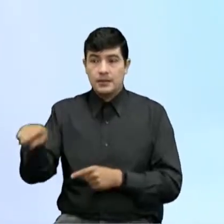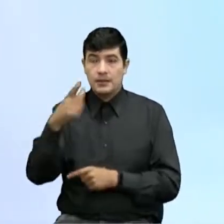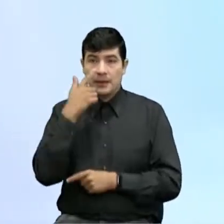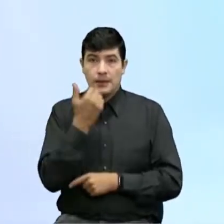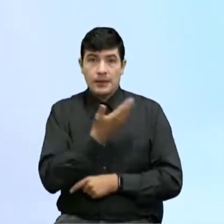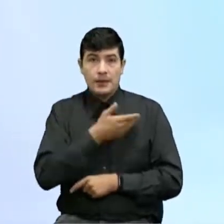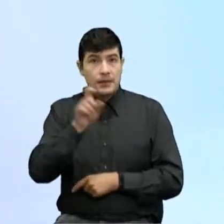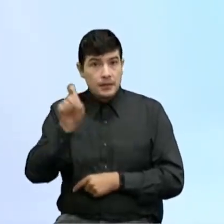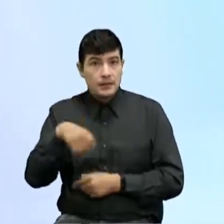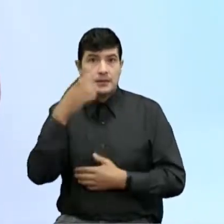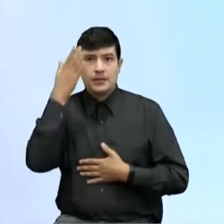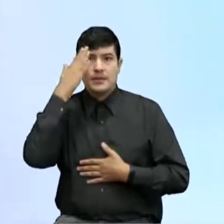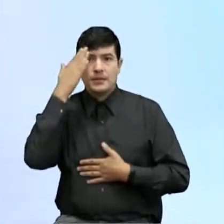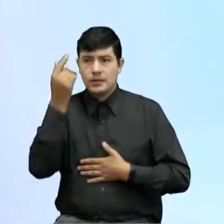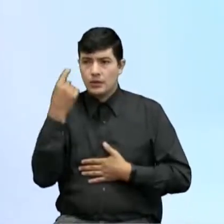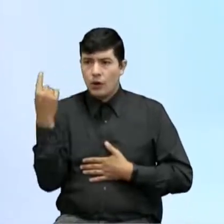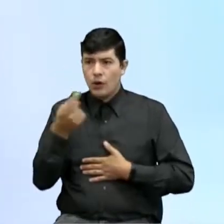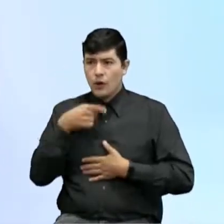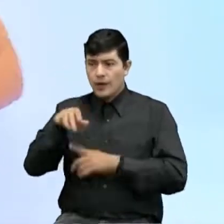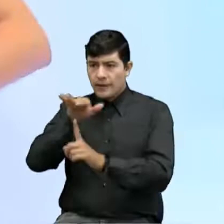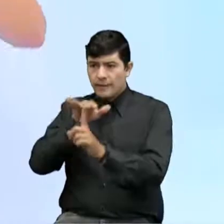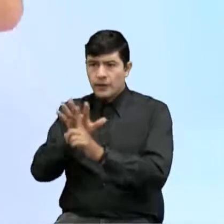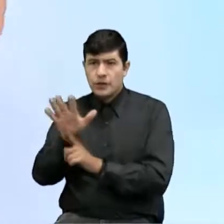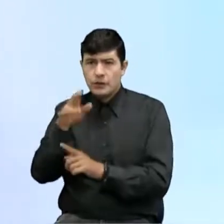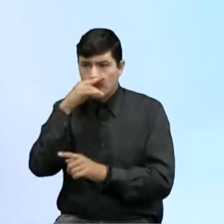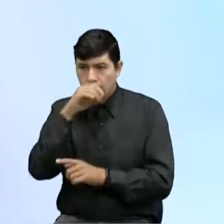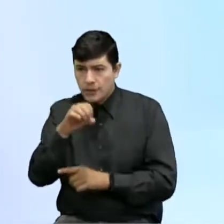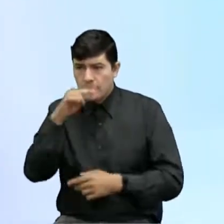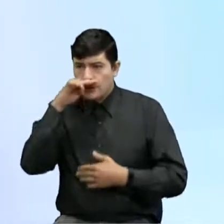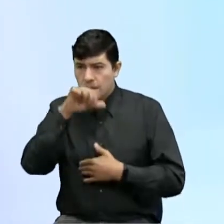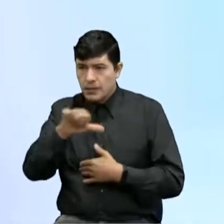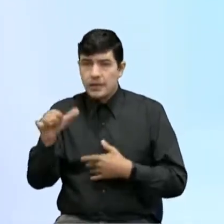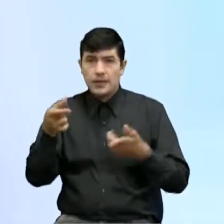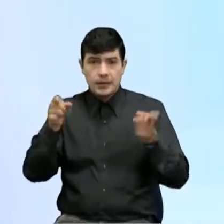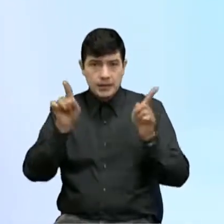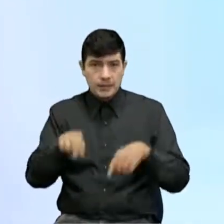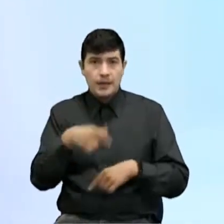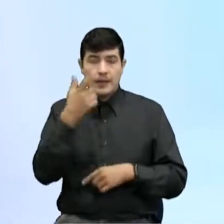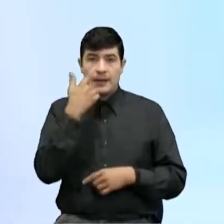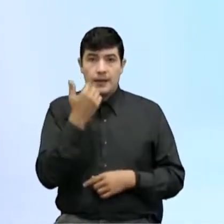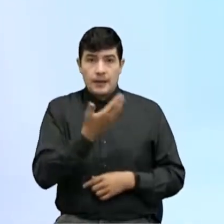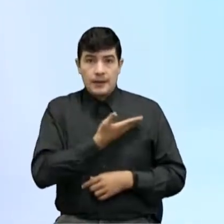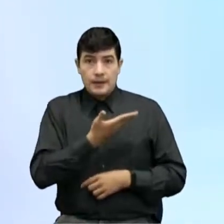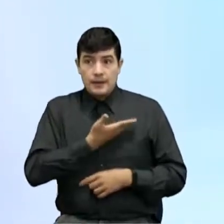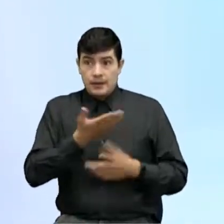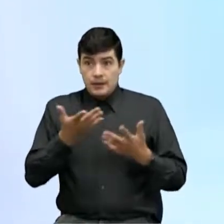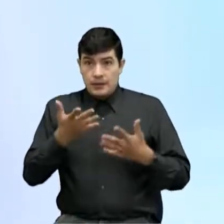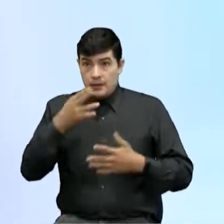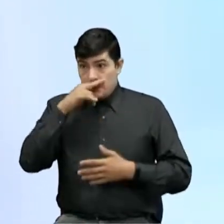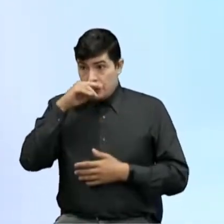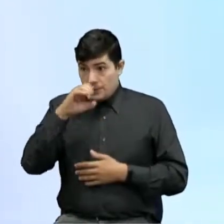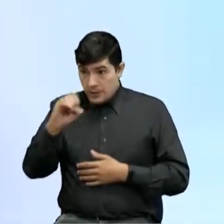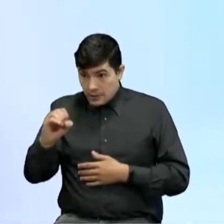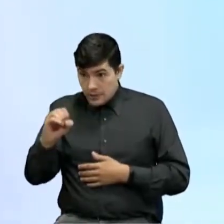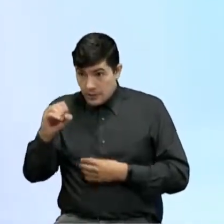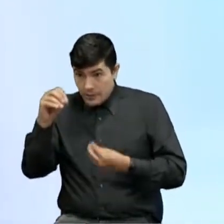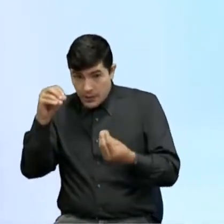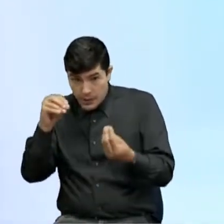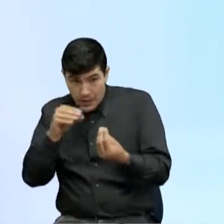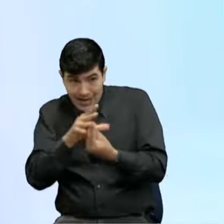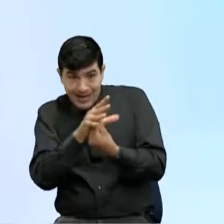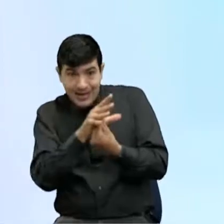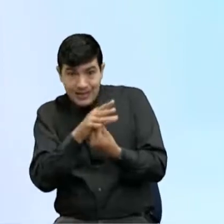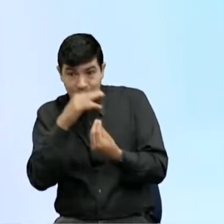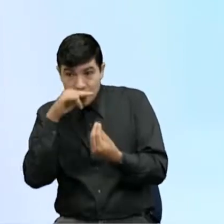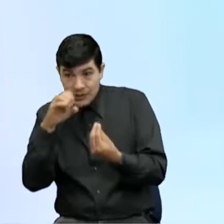de la influencia que tienen los niños, sino también los padres de familia. Un niño que ataca, un niño que hace acoso